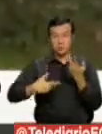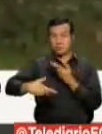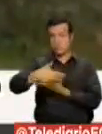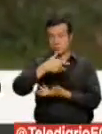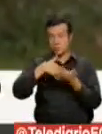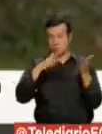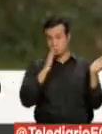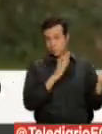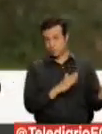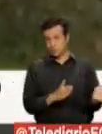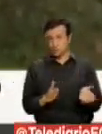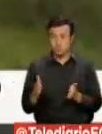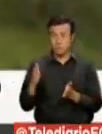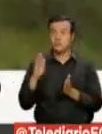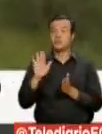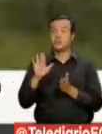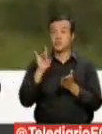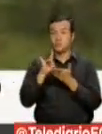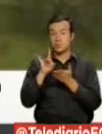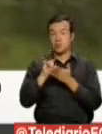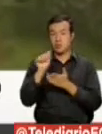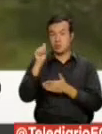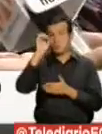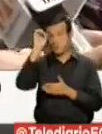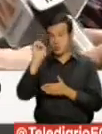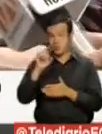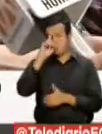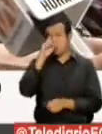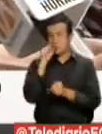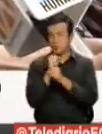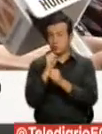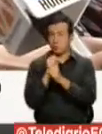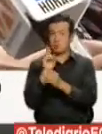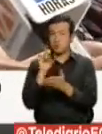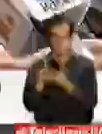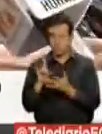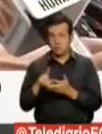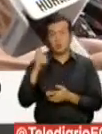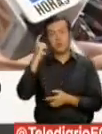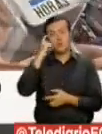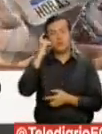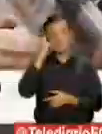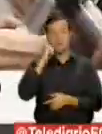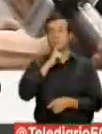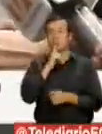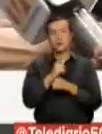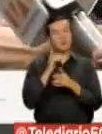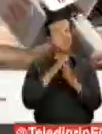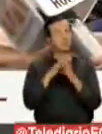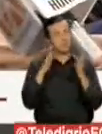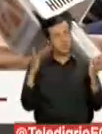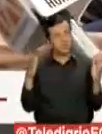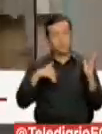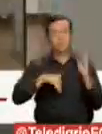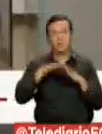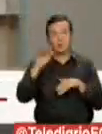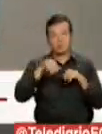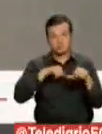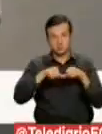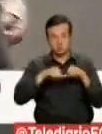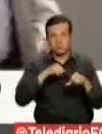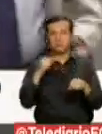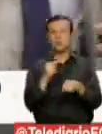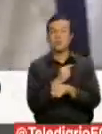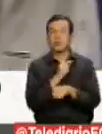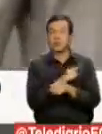lo ordenado de la reducción del 10% en el personal. Considero que sí está un poco inflado, realmente en la parte administrativa. Según el